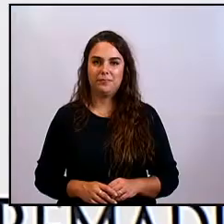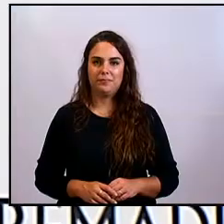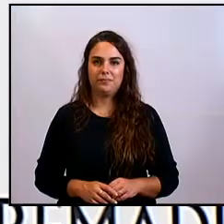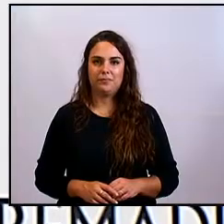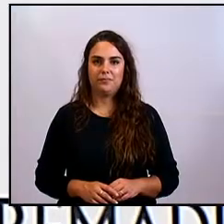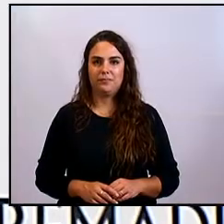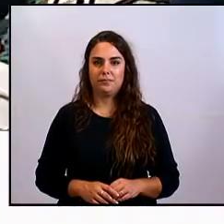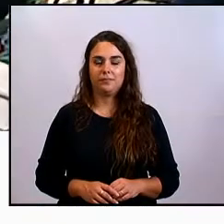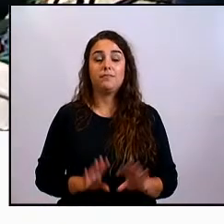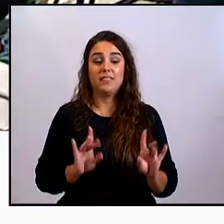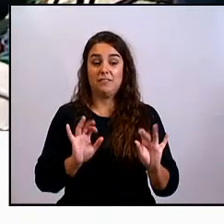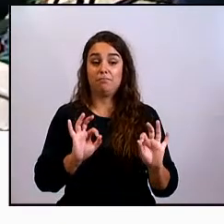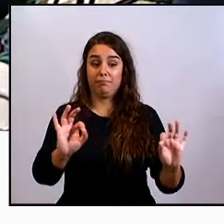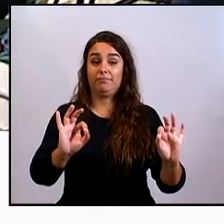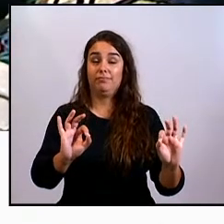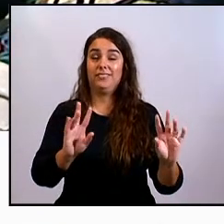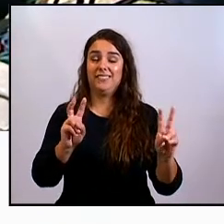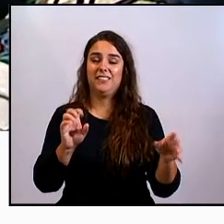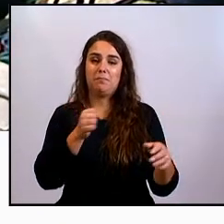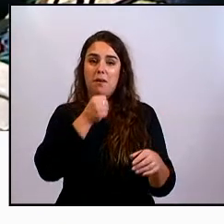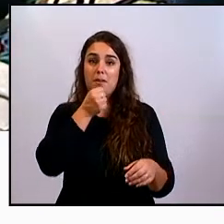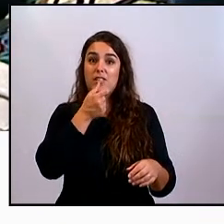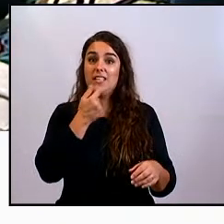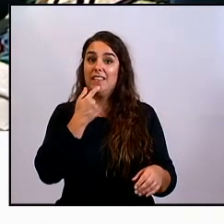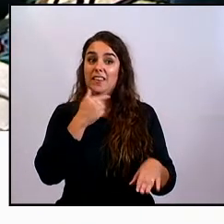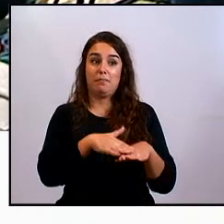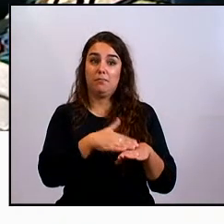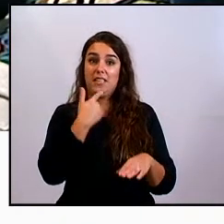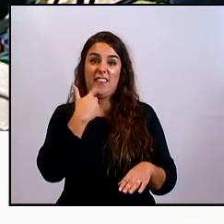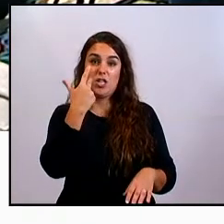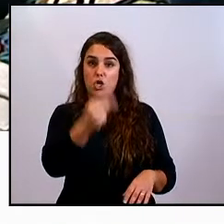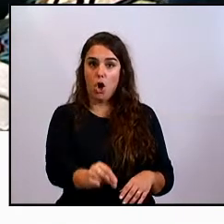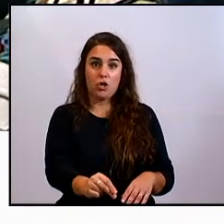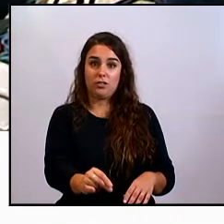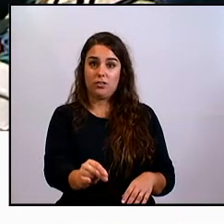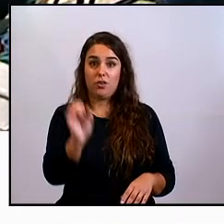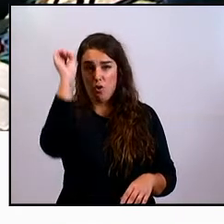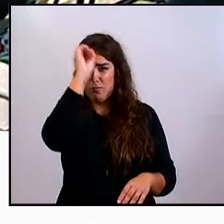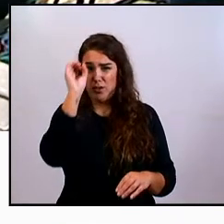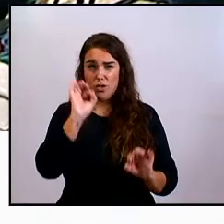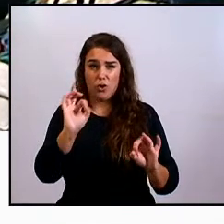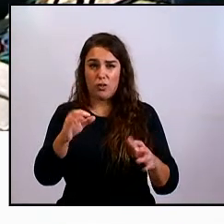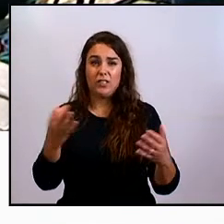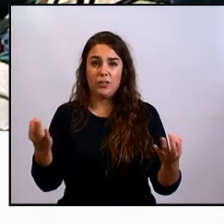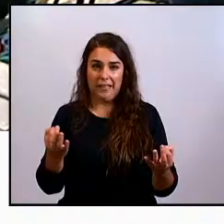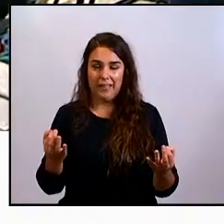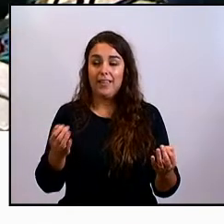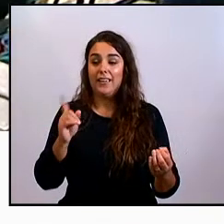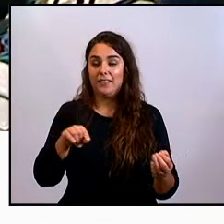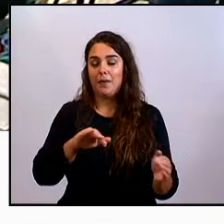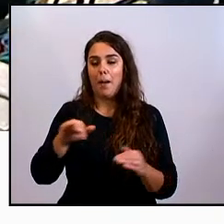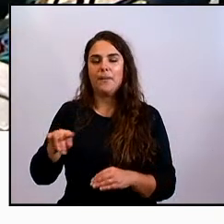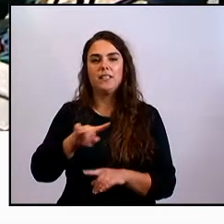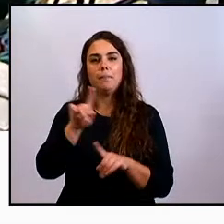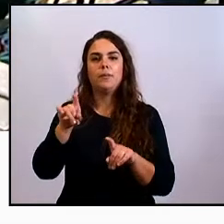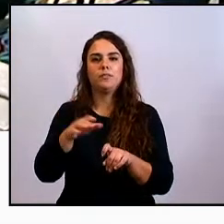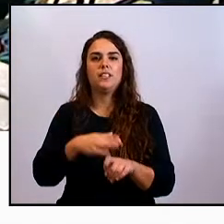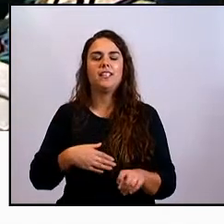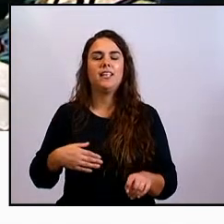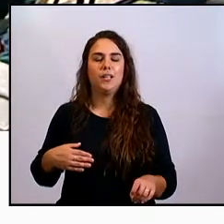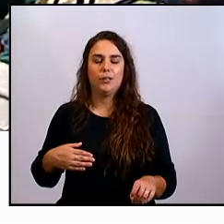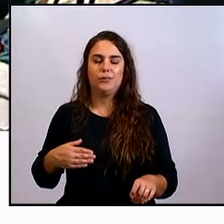Sí, precisamente ayer el PSOE es que se negó a dar esas disculpas. ¿Qué le parece en concreto esto? Y luego le quería preguntar sobre otra